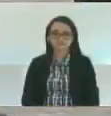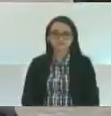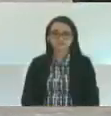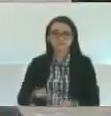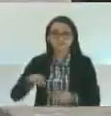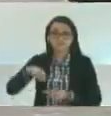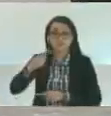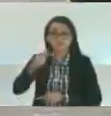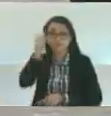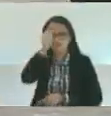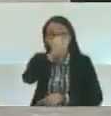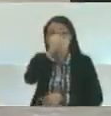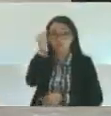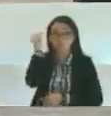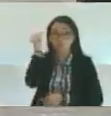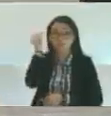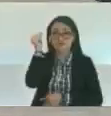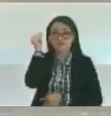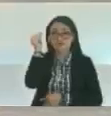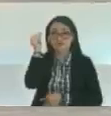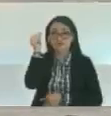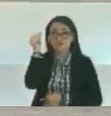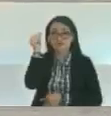Próximo domingo.